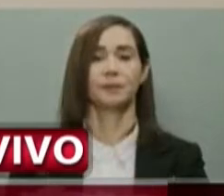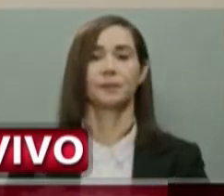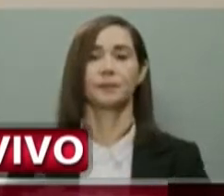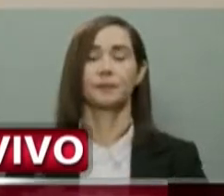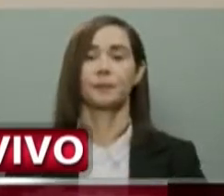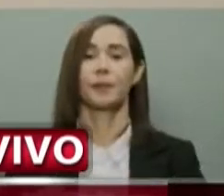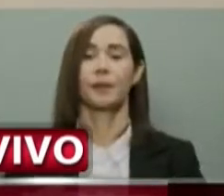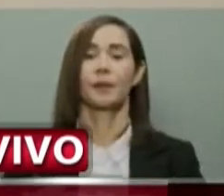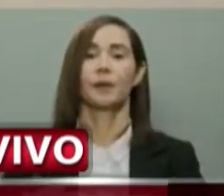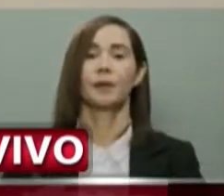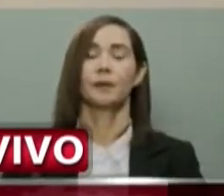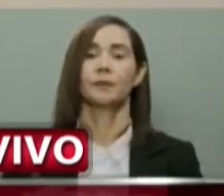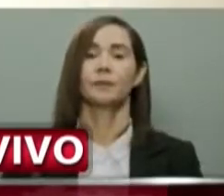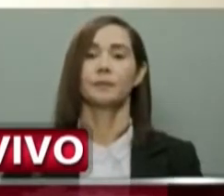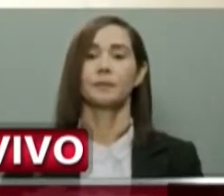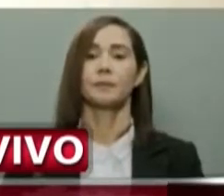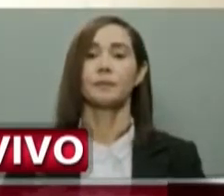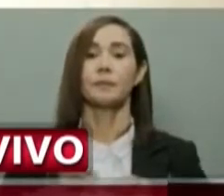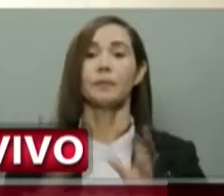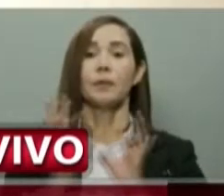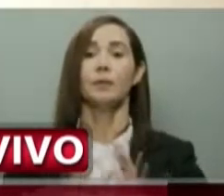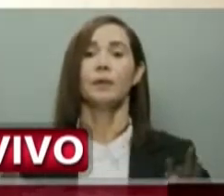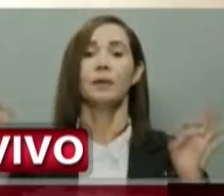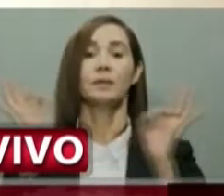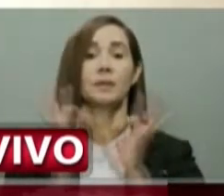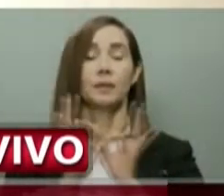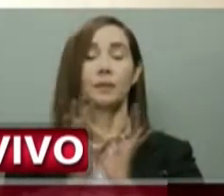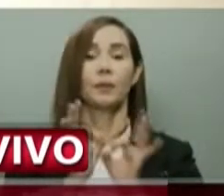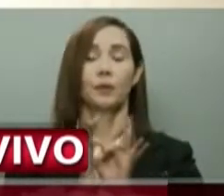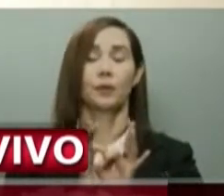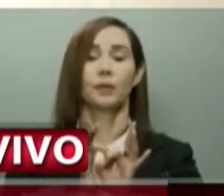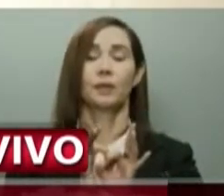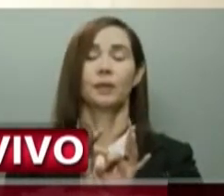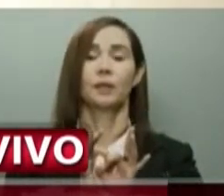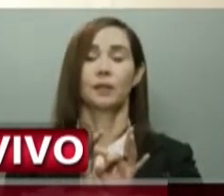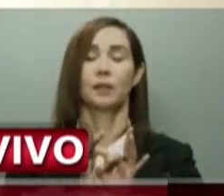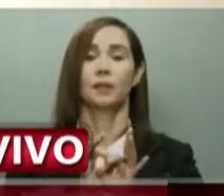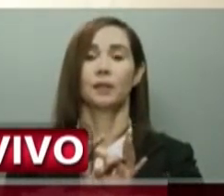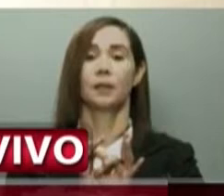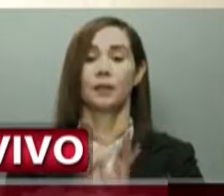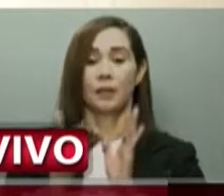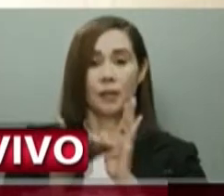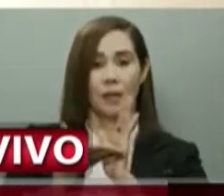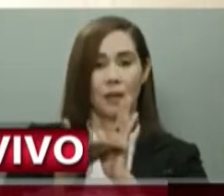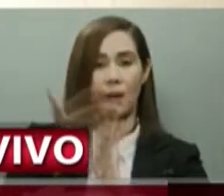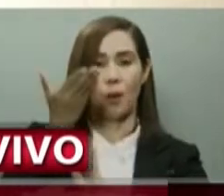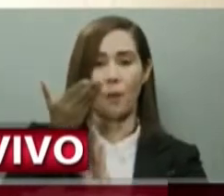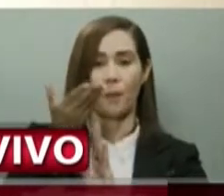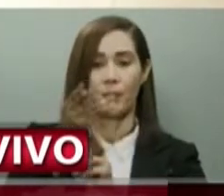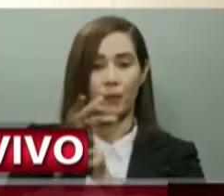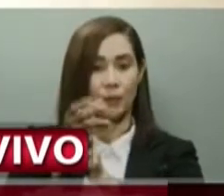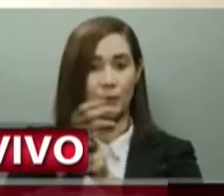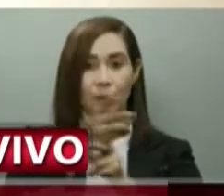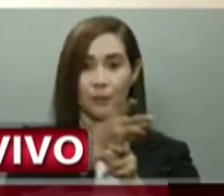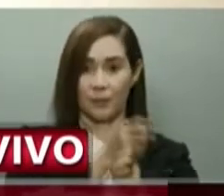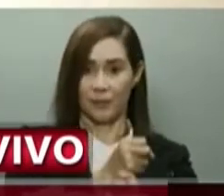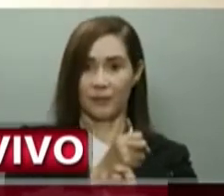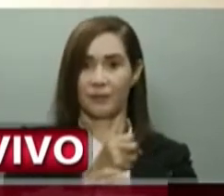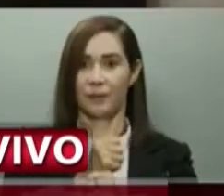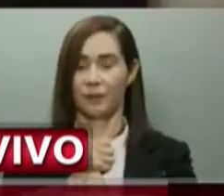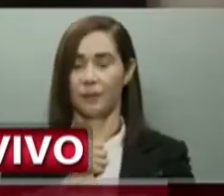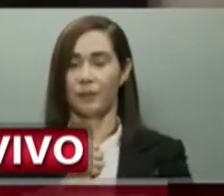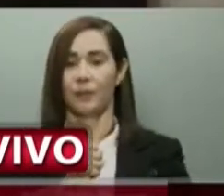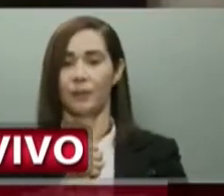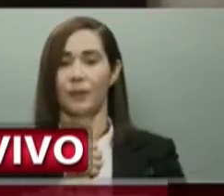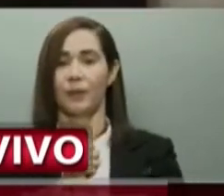cantidad. Okay. Pero lo más importante, reiterando lo que dice Limber, es el aumento en el financiamiento, que